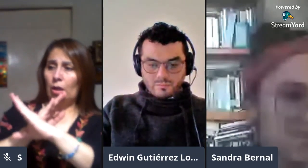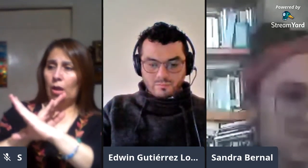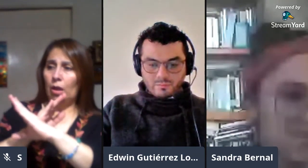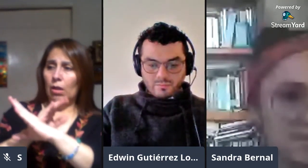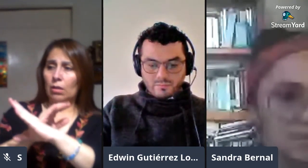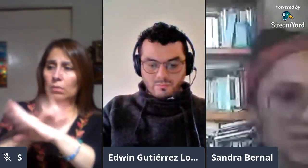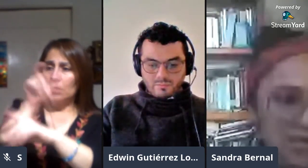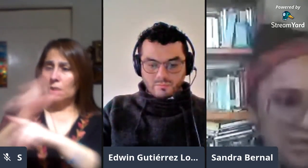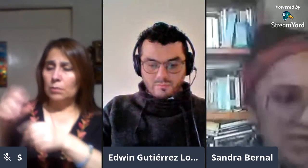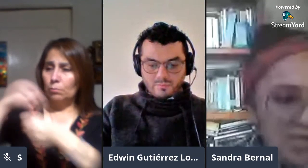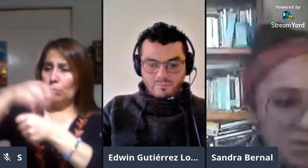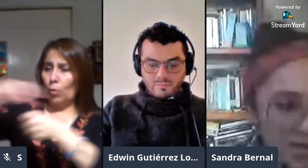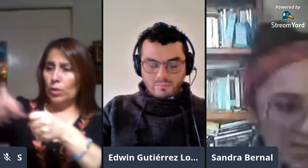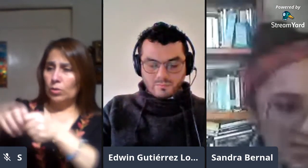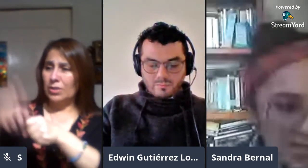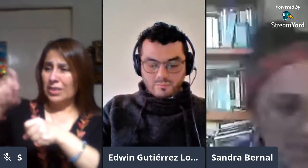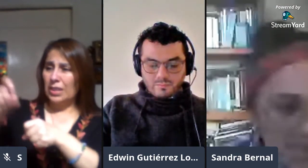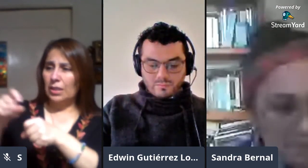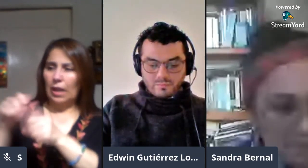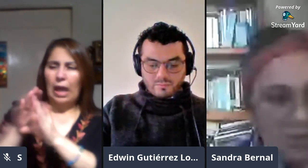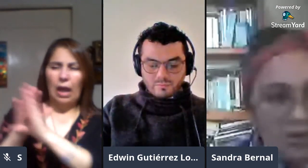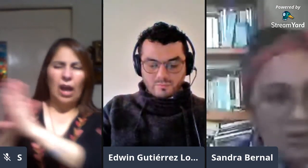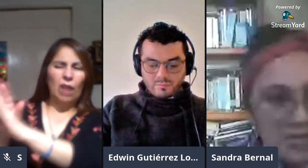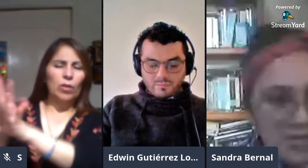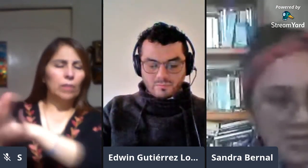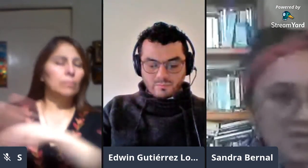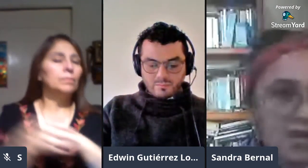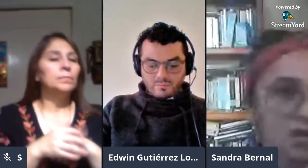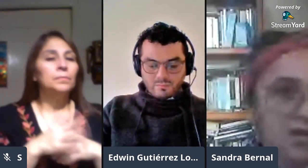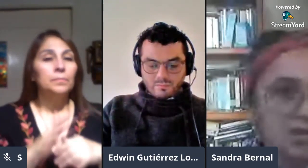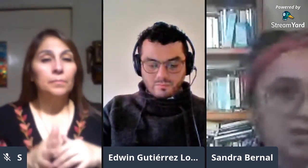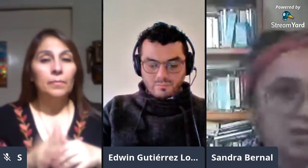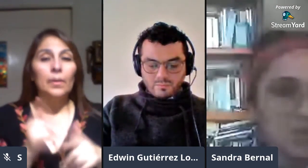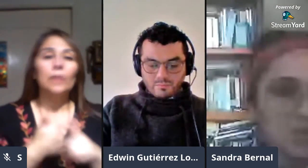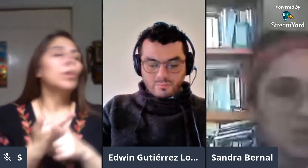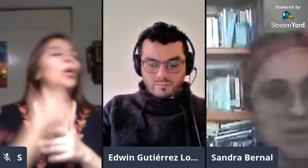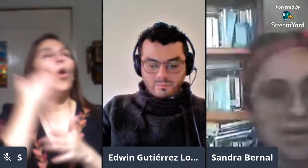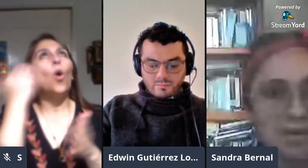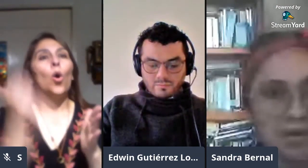más necesitadas. Y las mujeres, en otra vez, en esa necesidad de